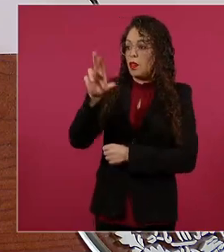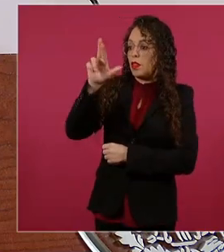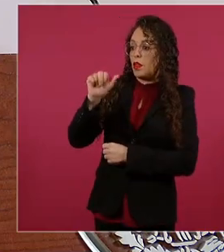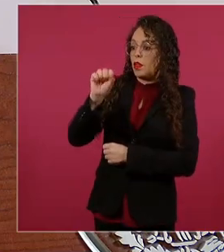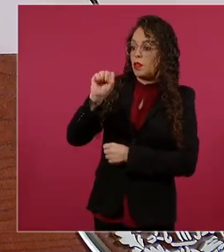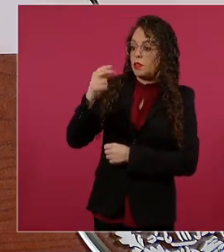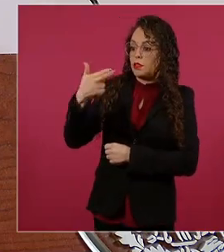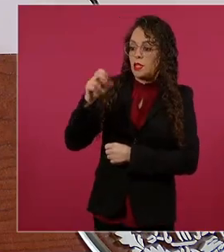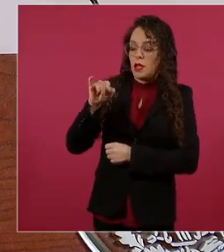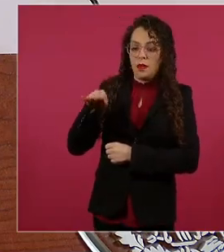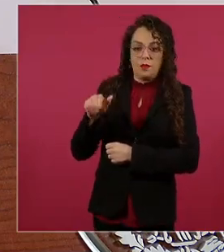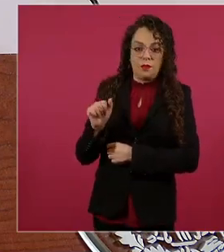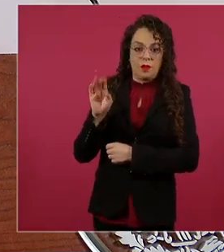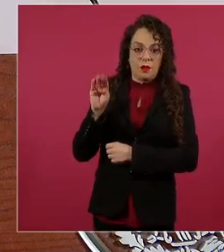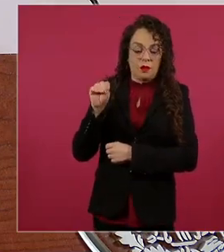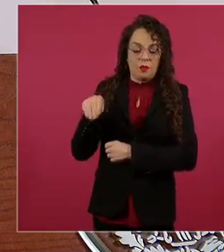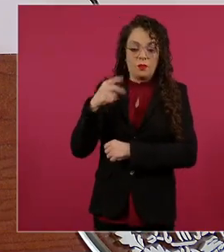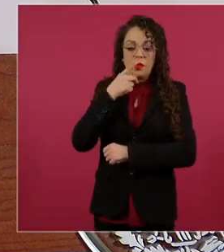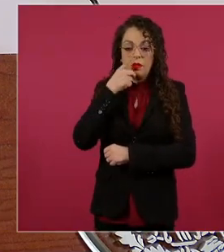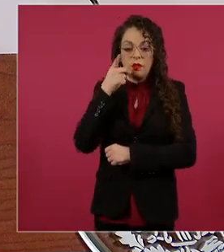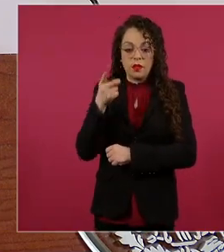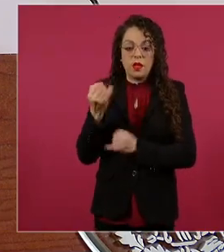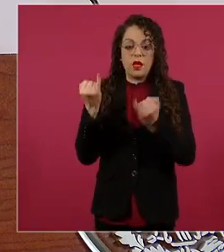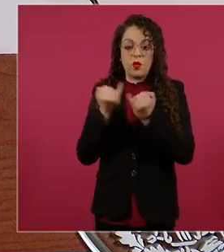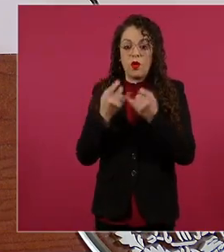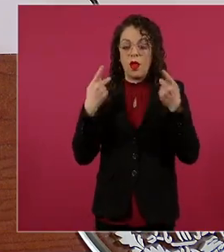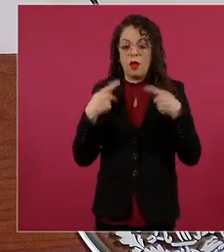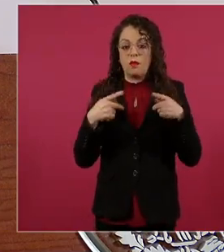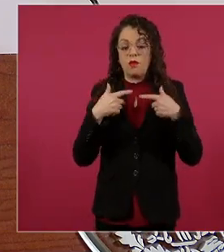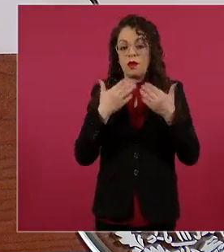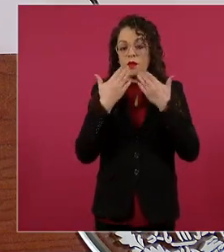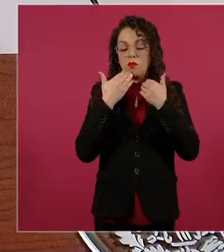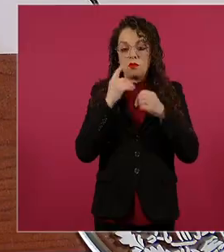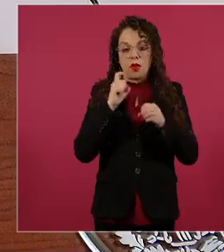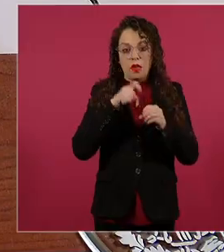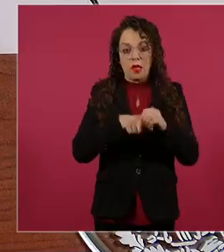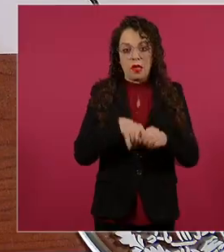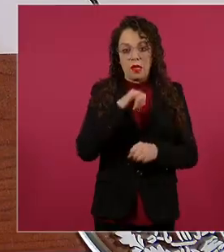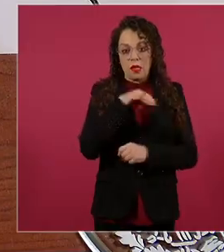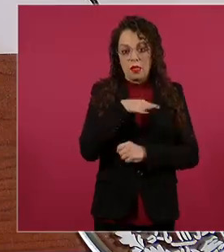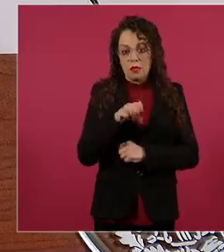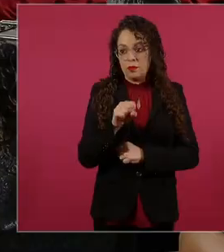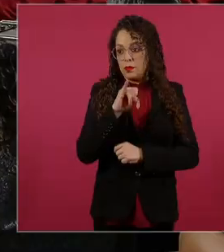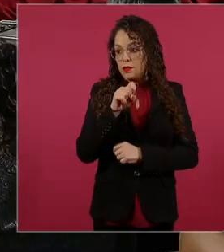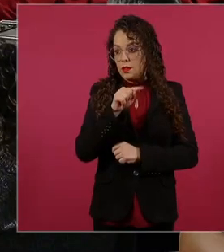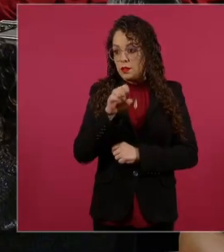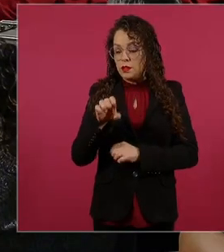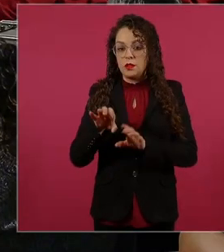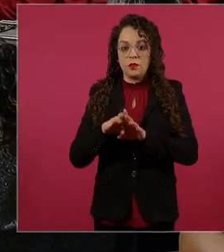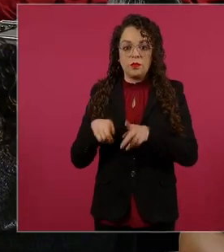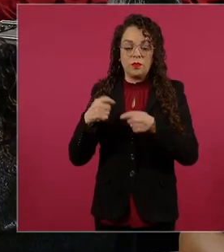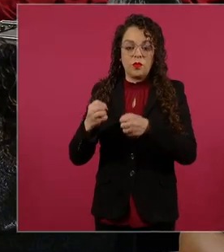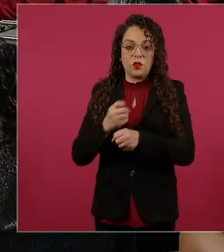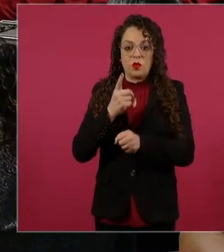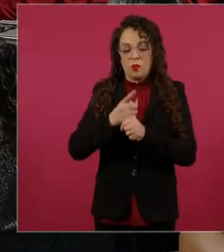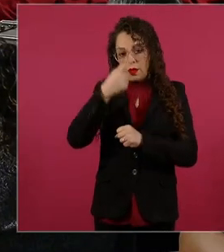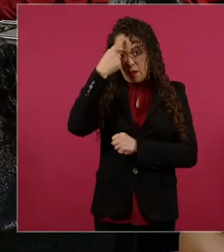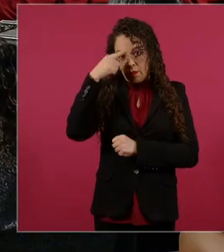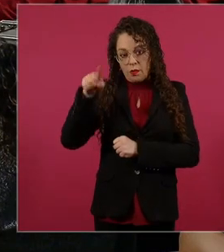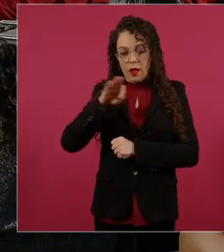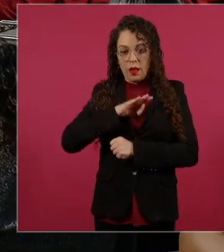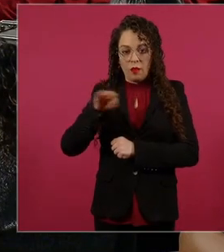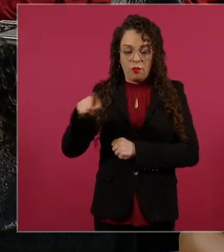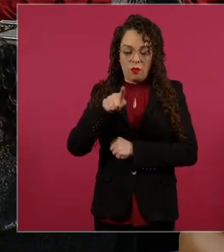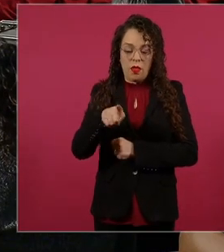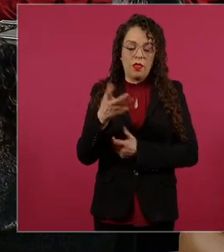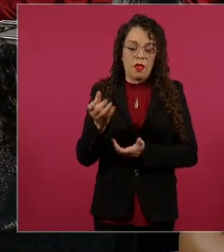a personas no derechohabientes. Este es un universo muy importante